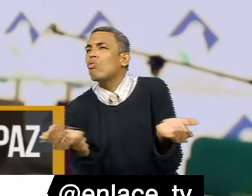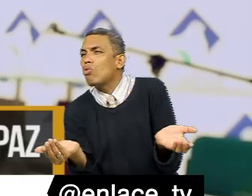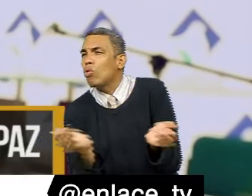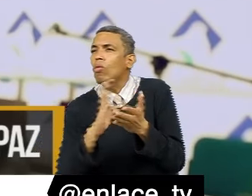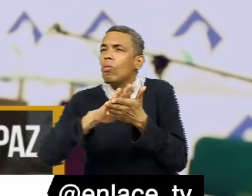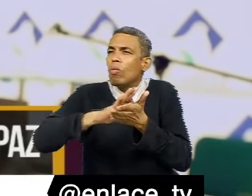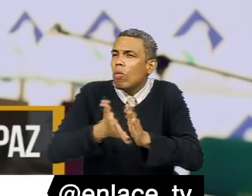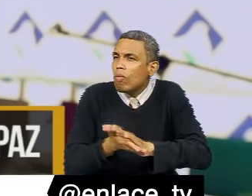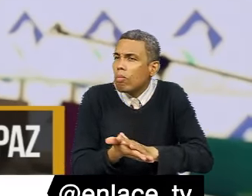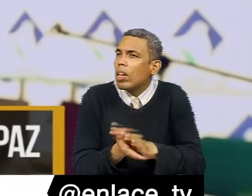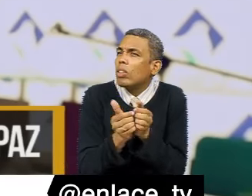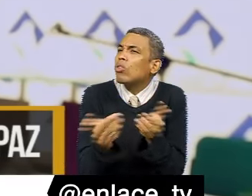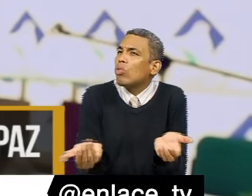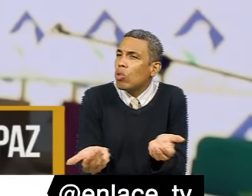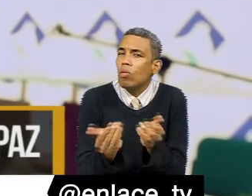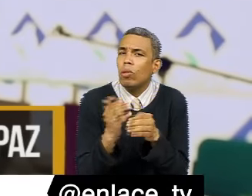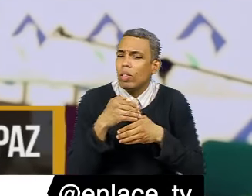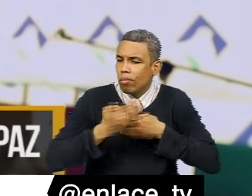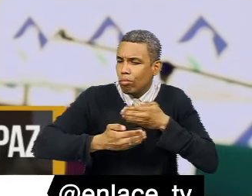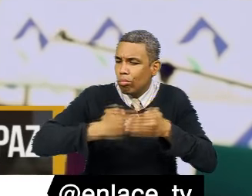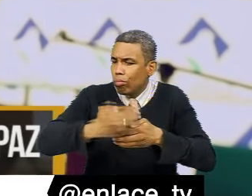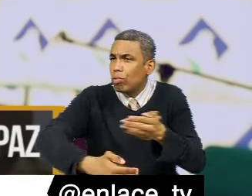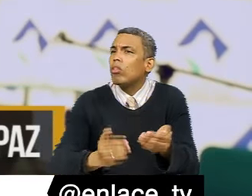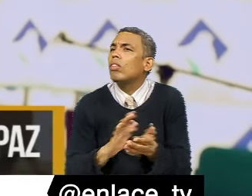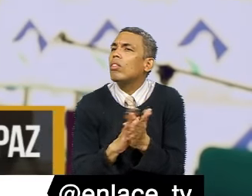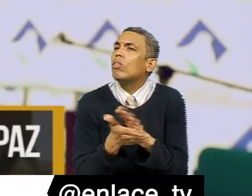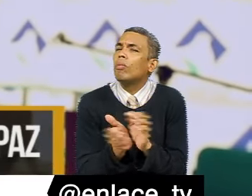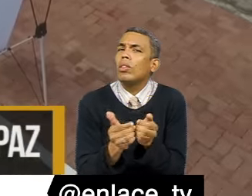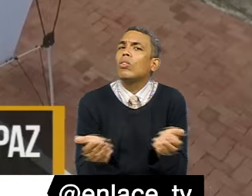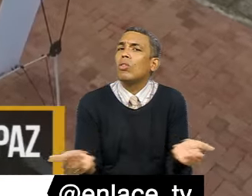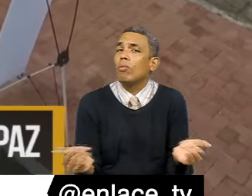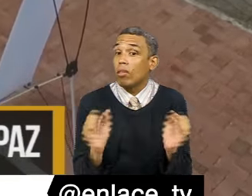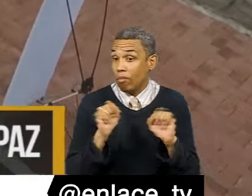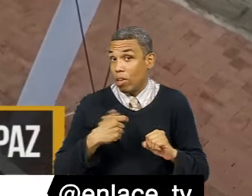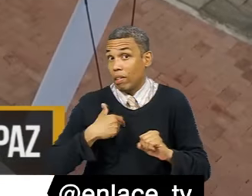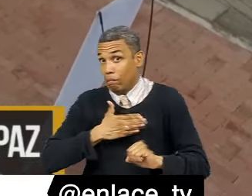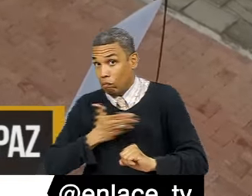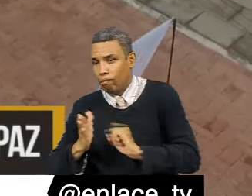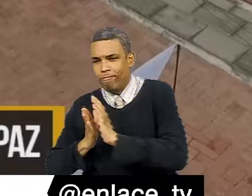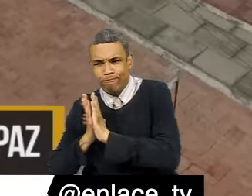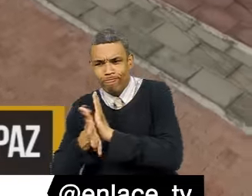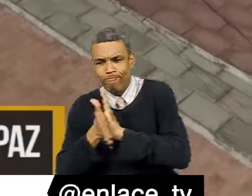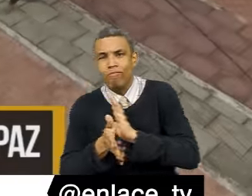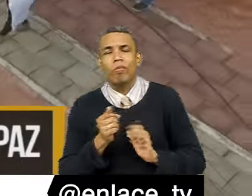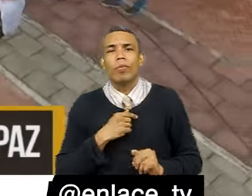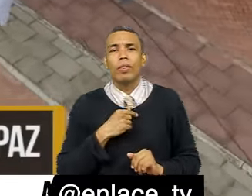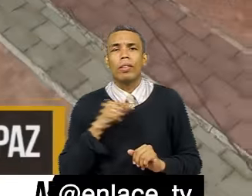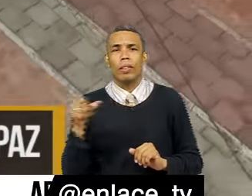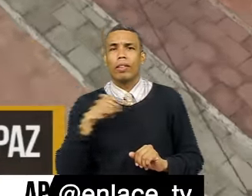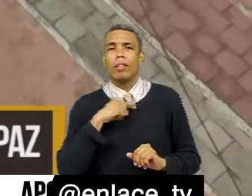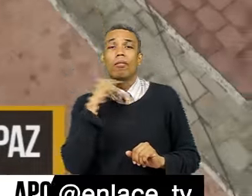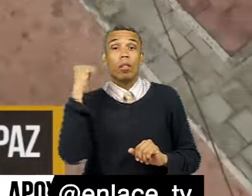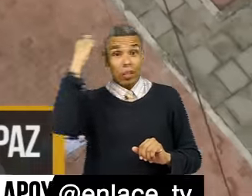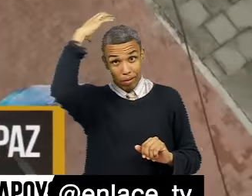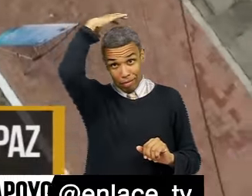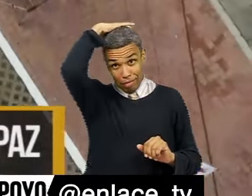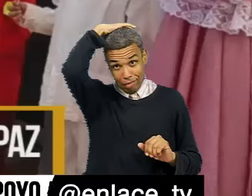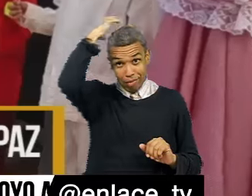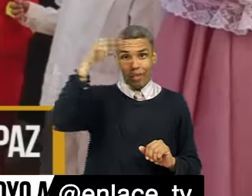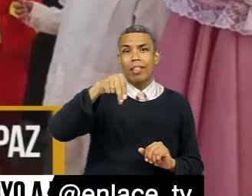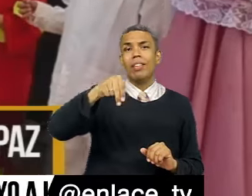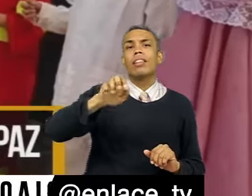buena decisión frente a lo que tiene que ver con el desarrollo del plebiscito en Colombia. El monseñor Nel Beltrán asistió al acto conmemorativo en el que los